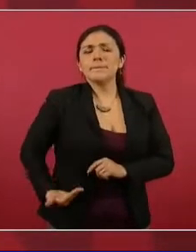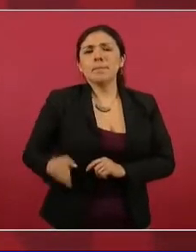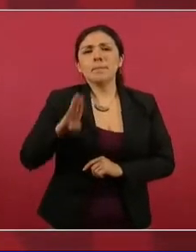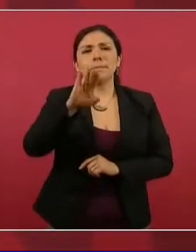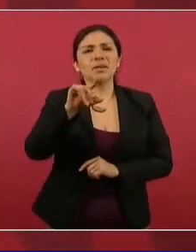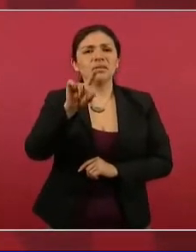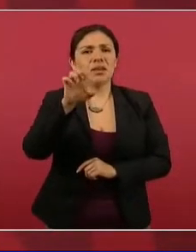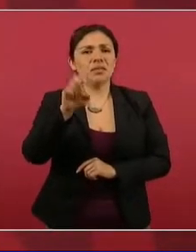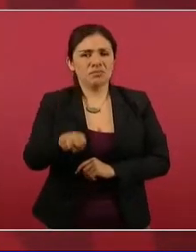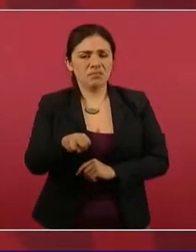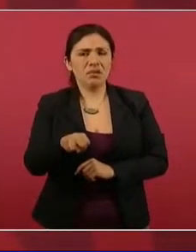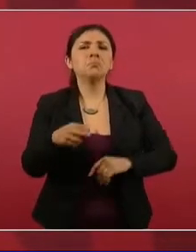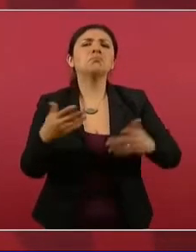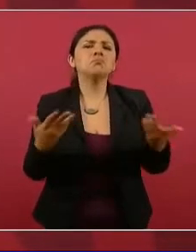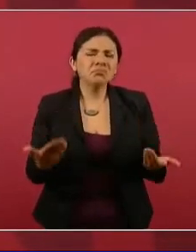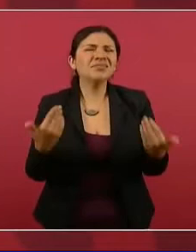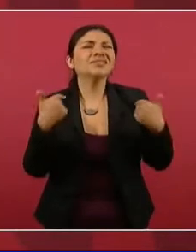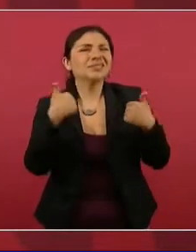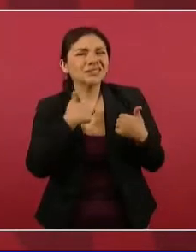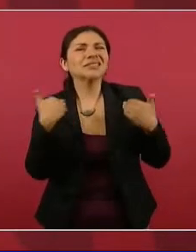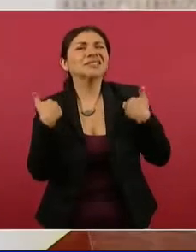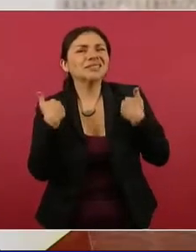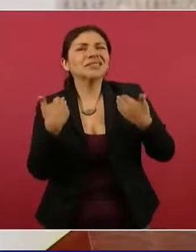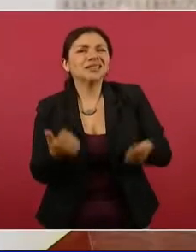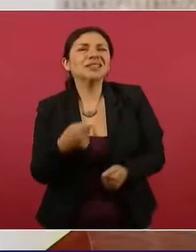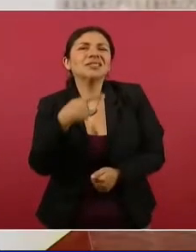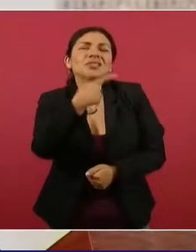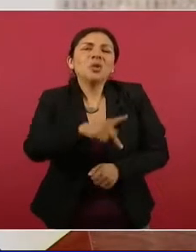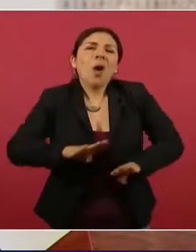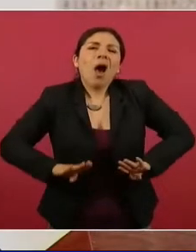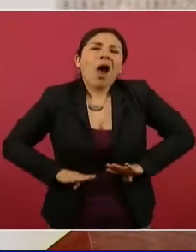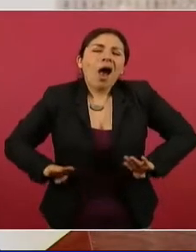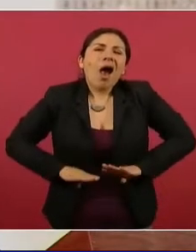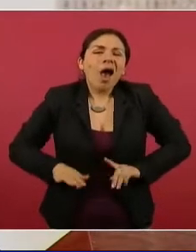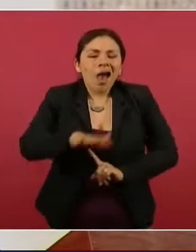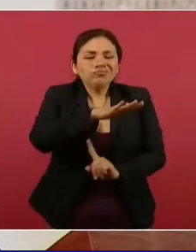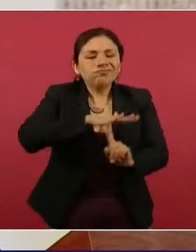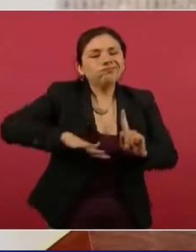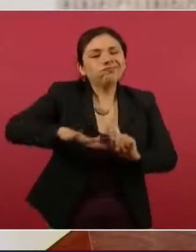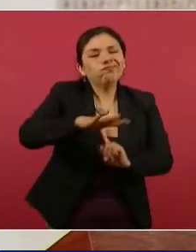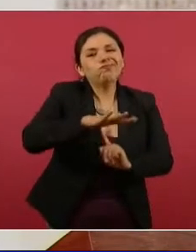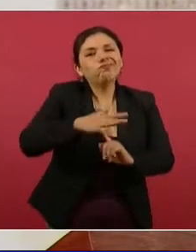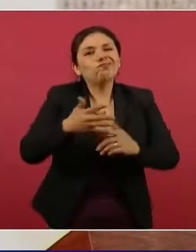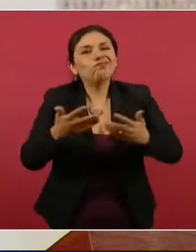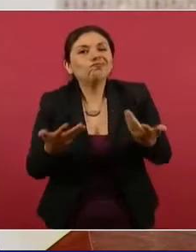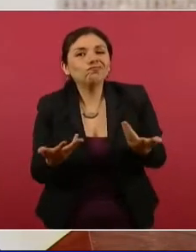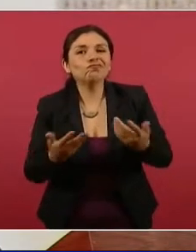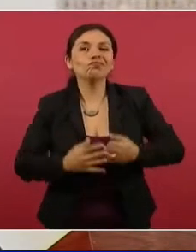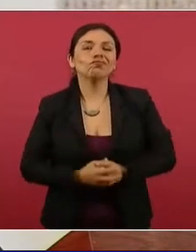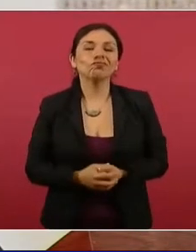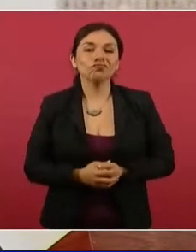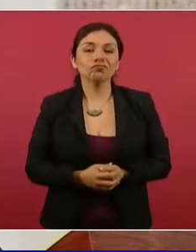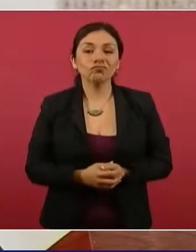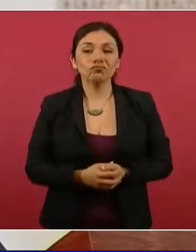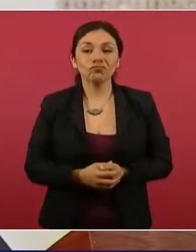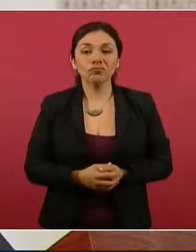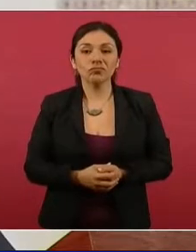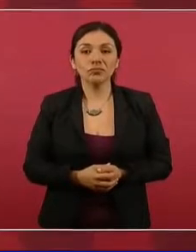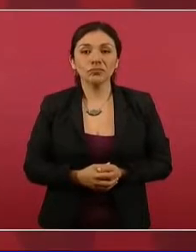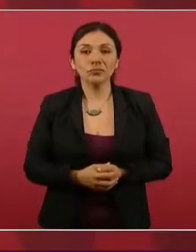presidente Biden y entendemos su circunstancia, porque,